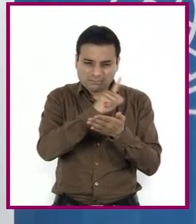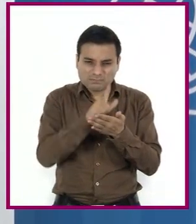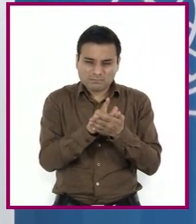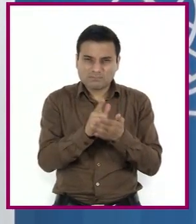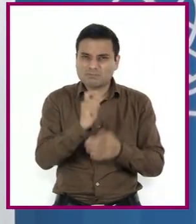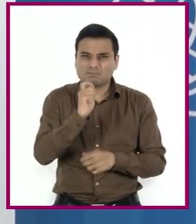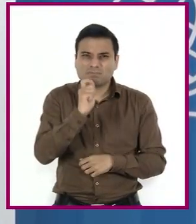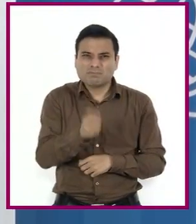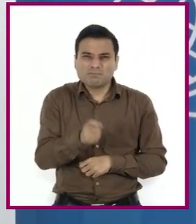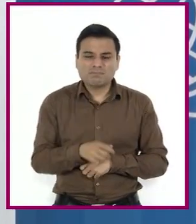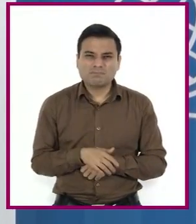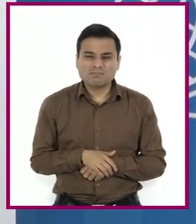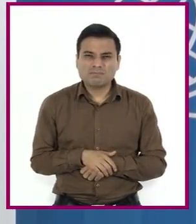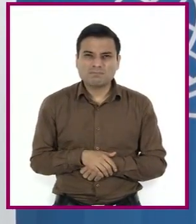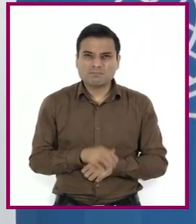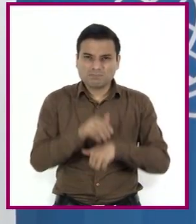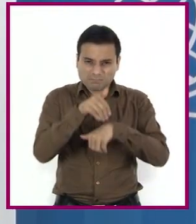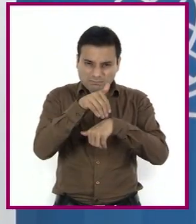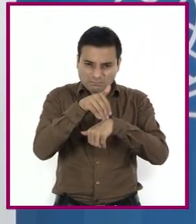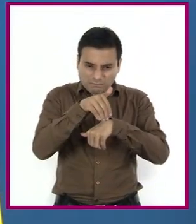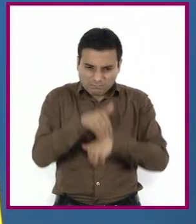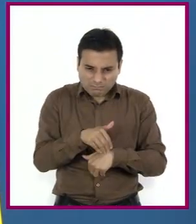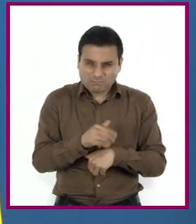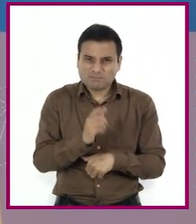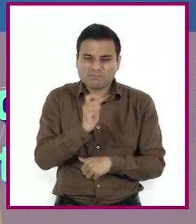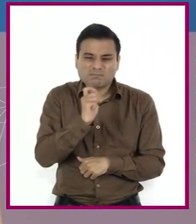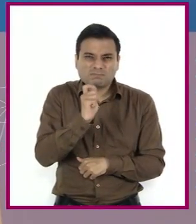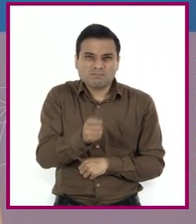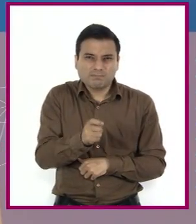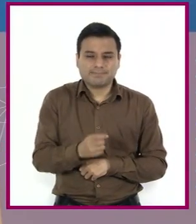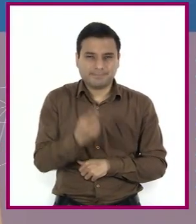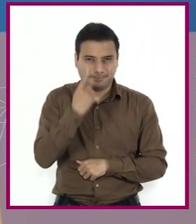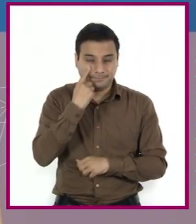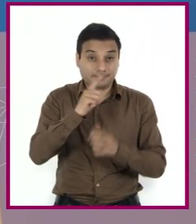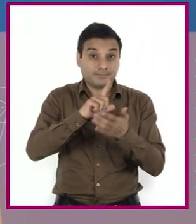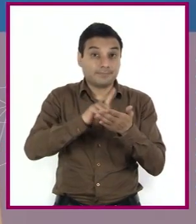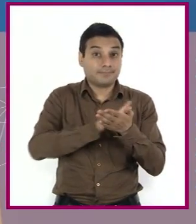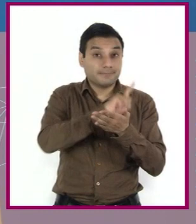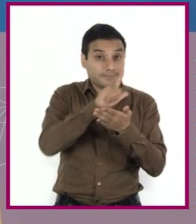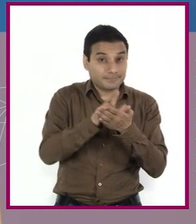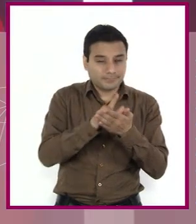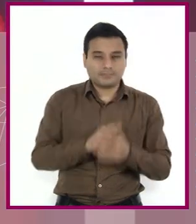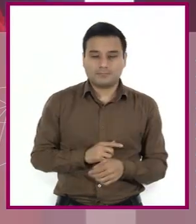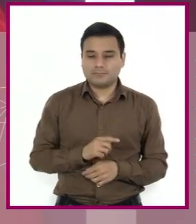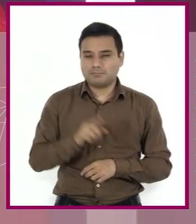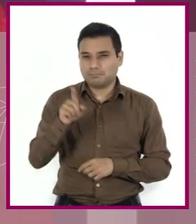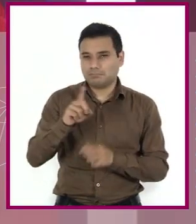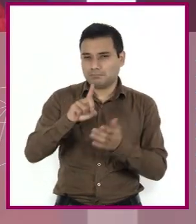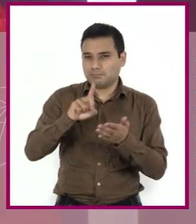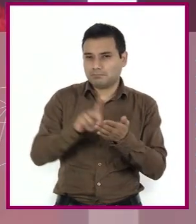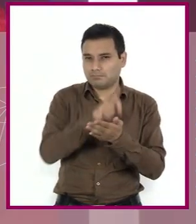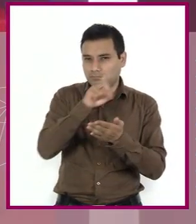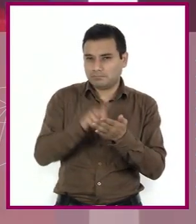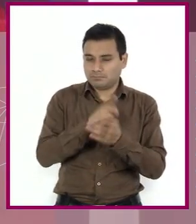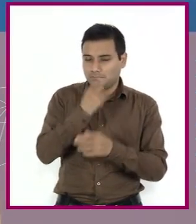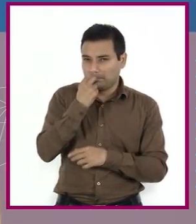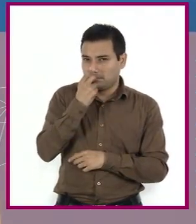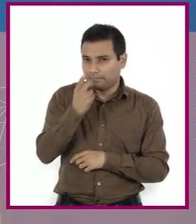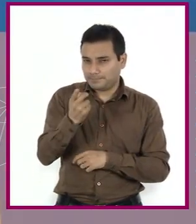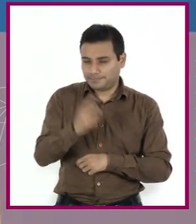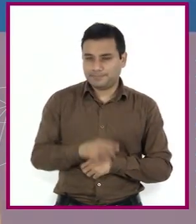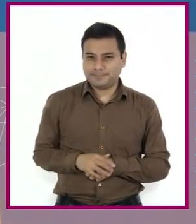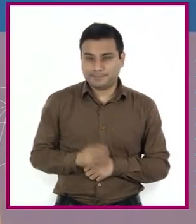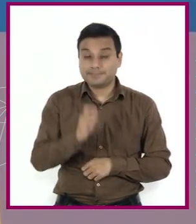qué significa aplicar las leyes? Una ley, según la Real Academia Española, es un precepto o